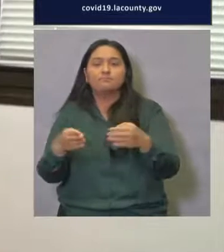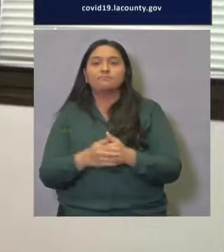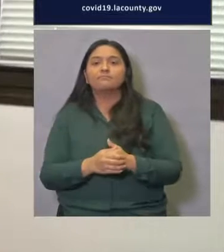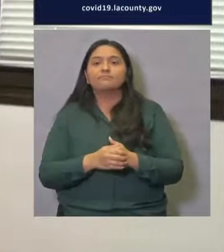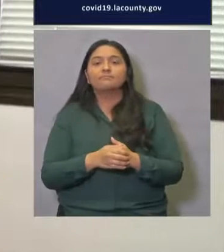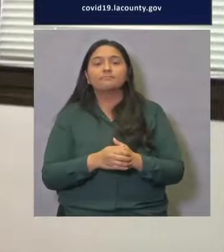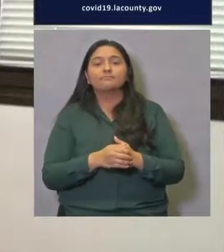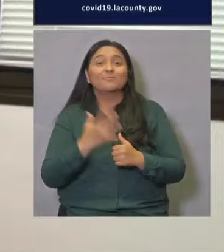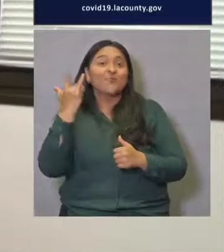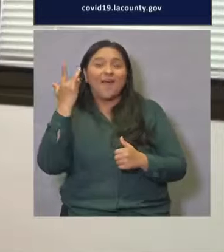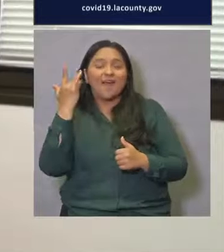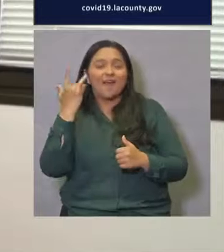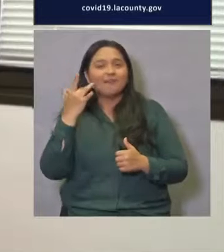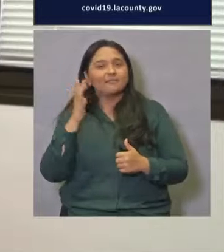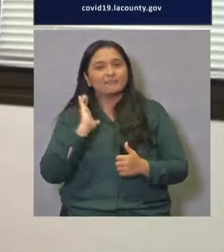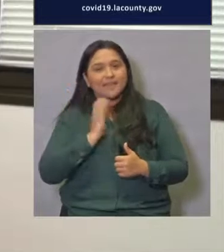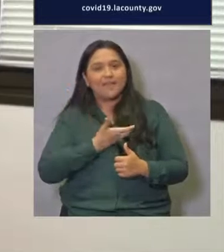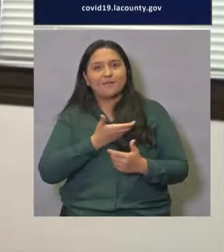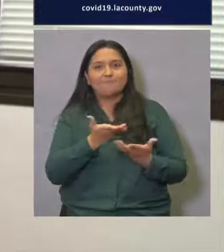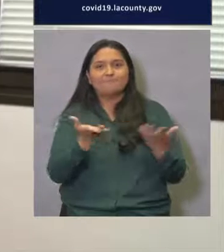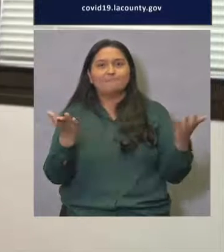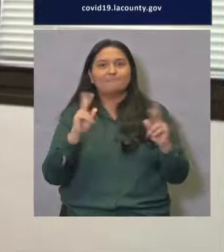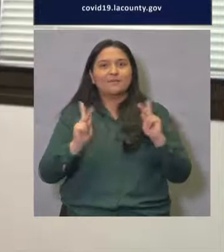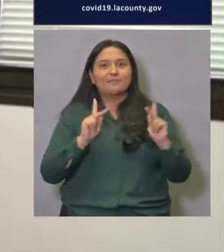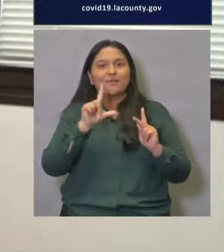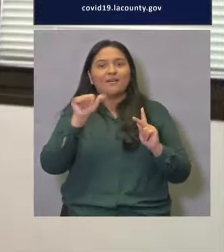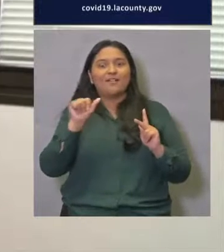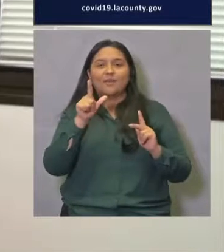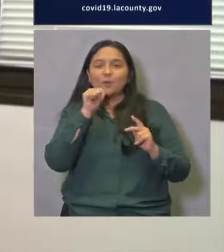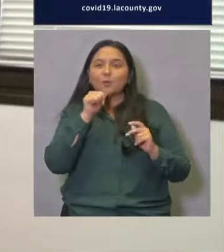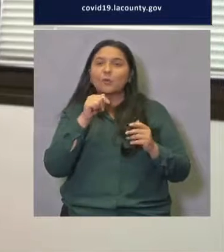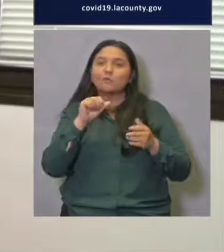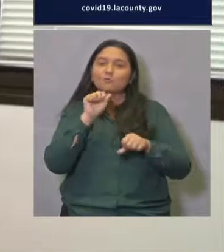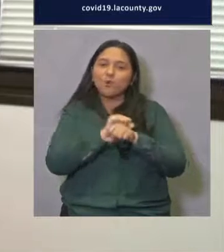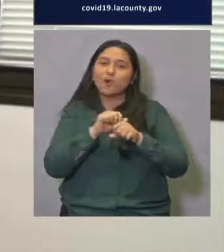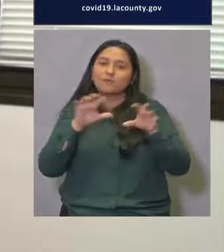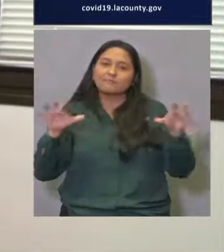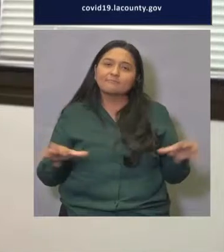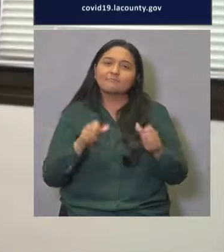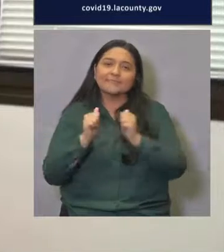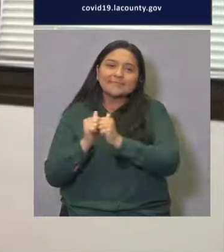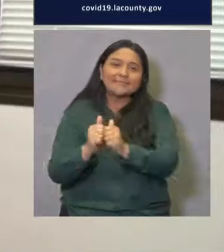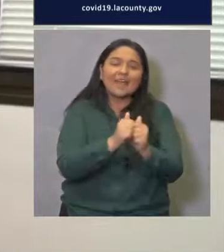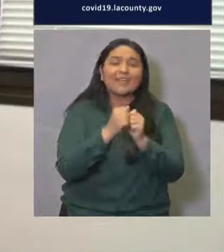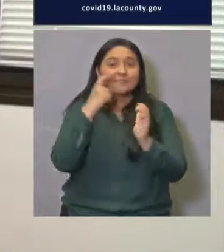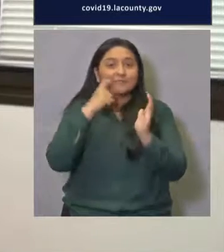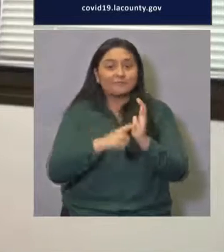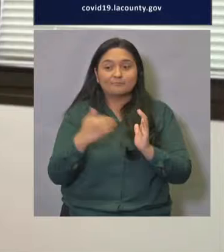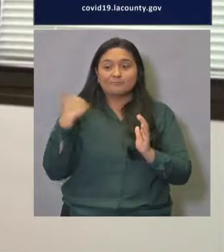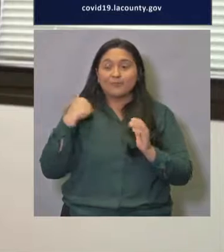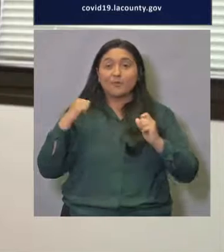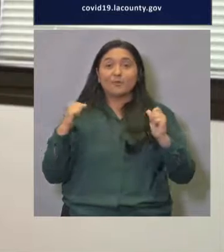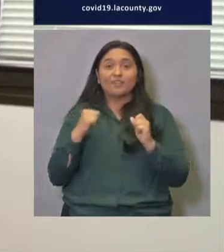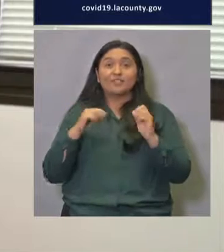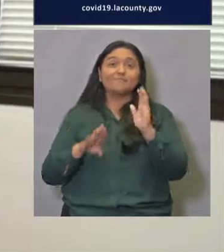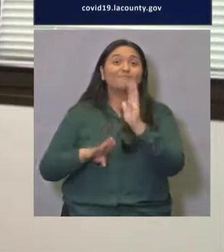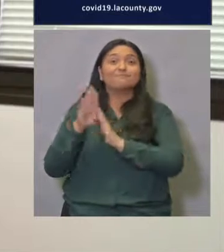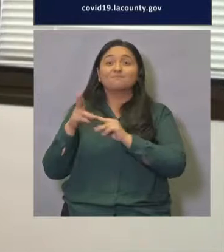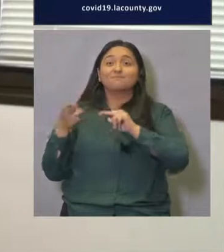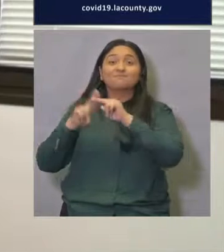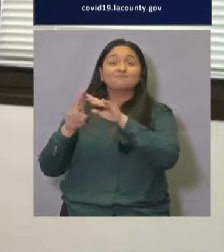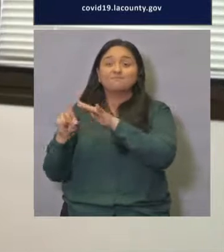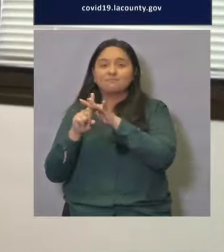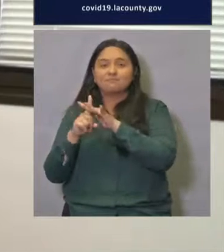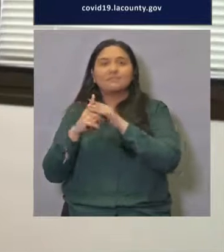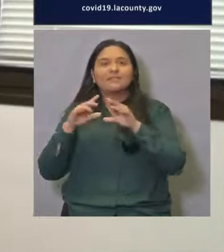los esfuerzos de nuestros residentes, quienes lucharon juntos después de un terrible aumento de casos este invierno pasado. También por